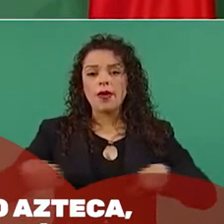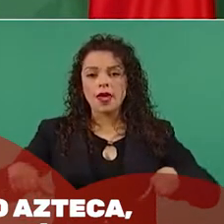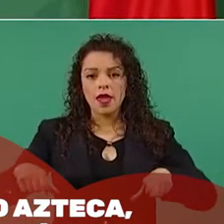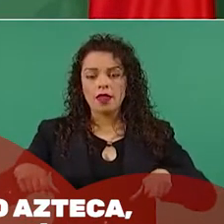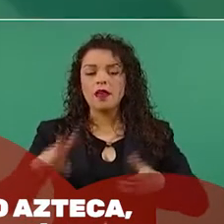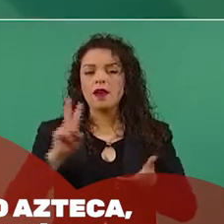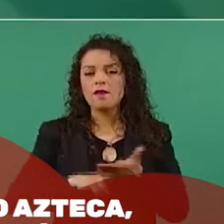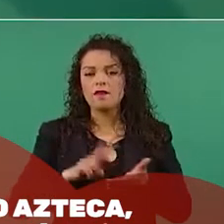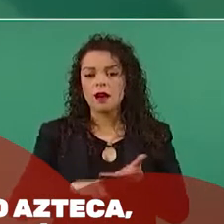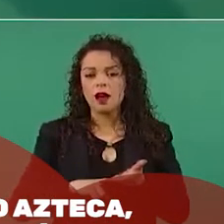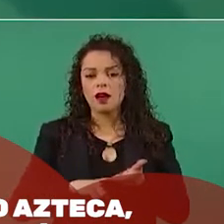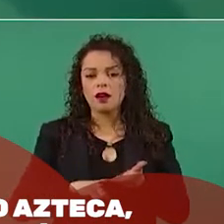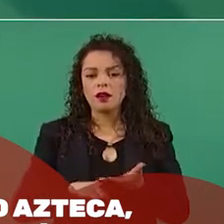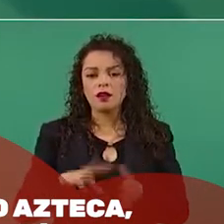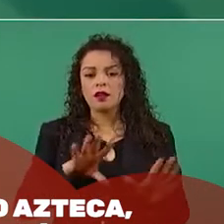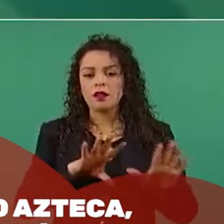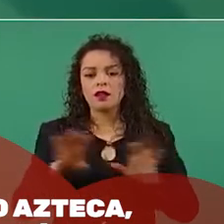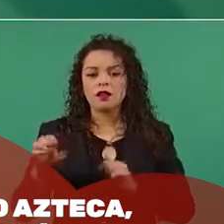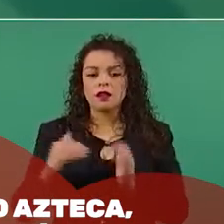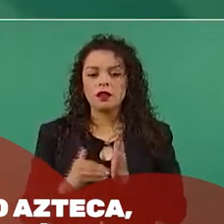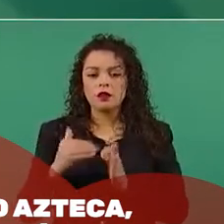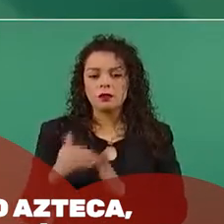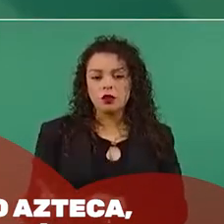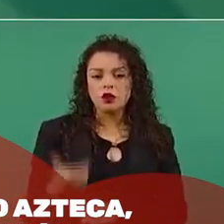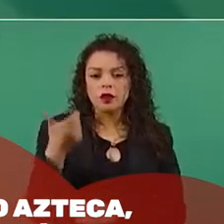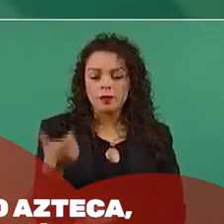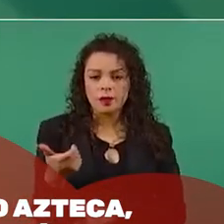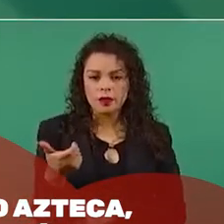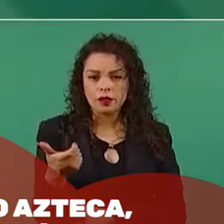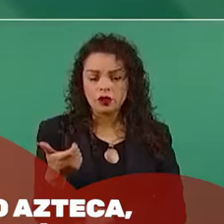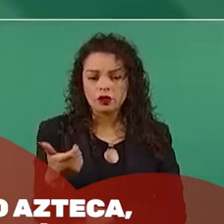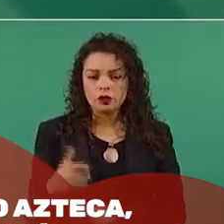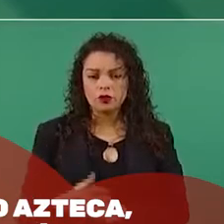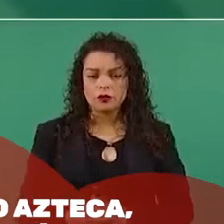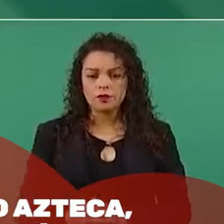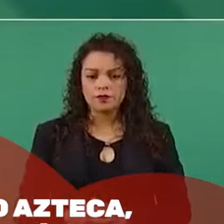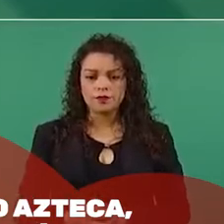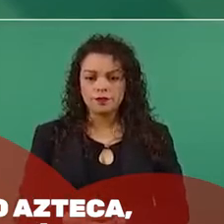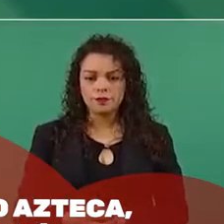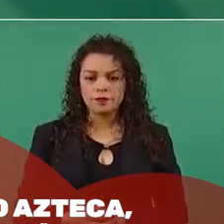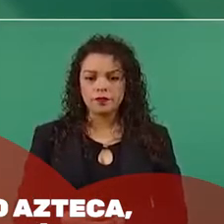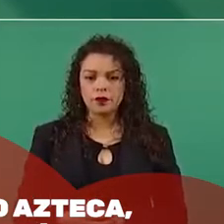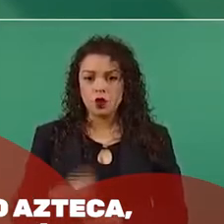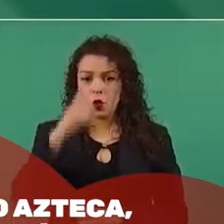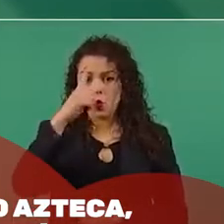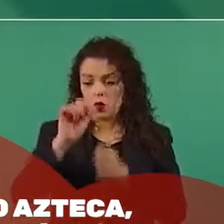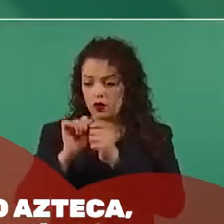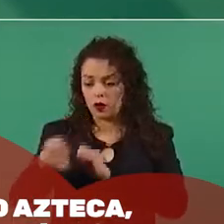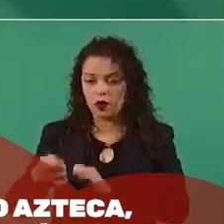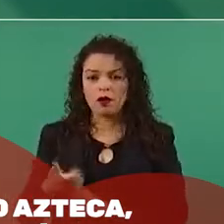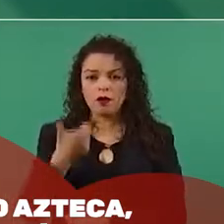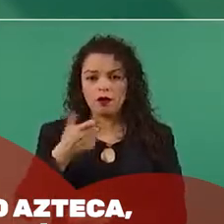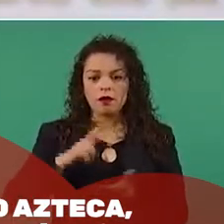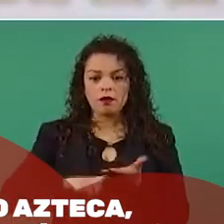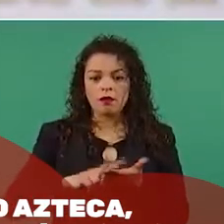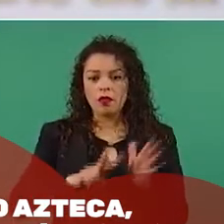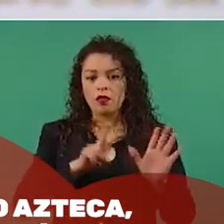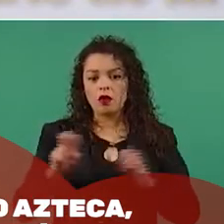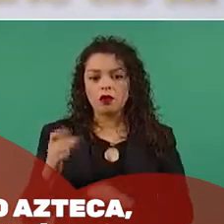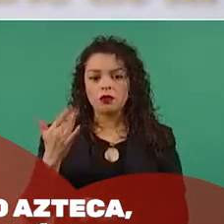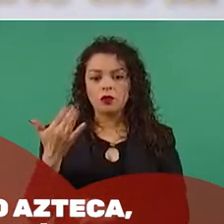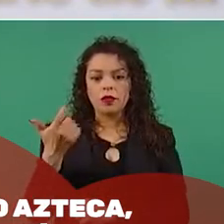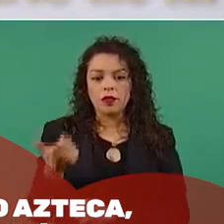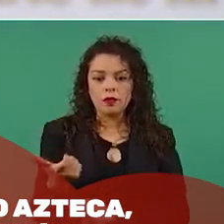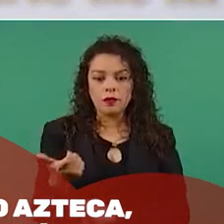Y estos premios que se darán como parte del sorteo de la Lotería Nacional destacan una casa habitación en el Pedregal de San Ángel, acceso y uso